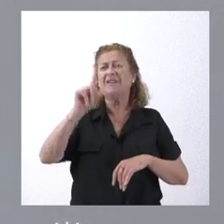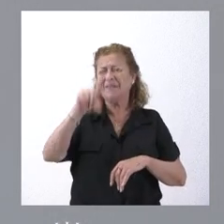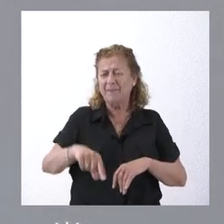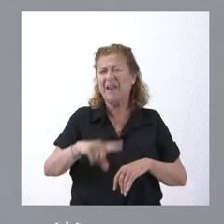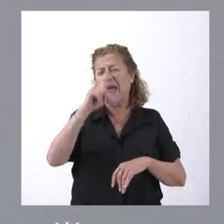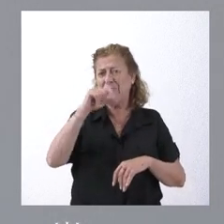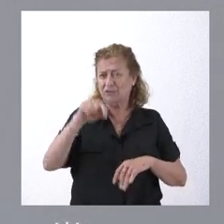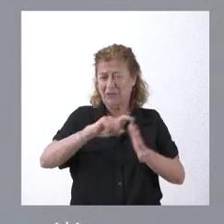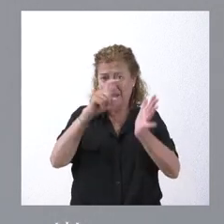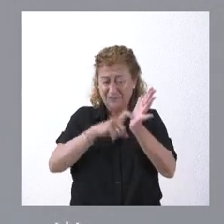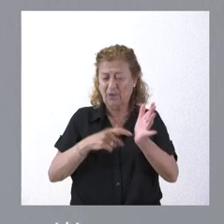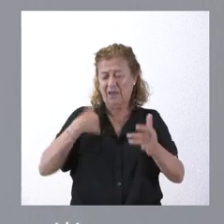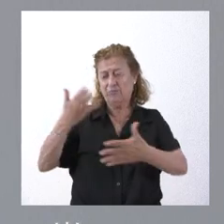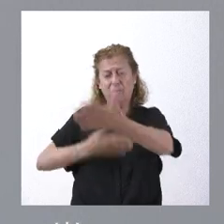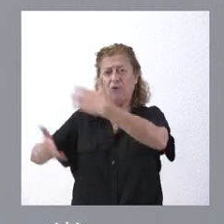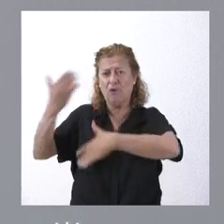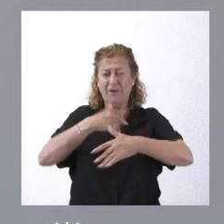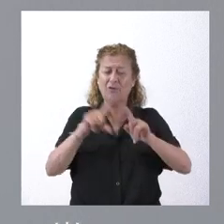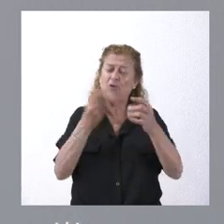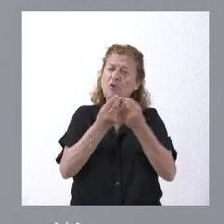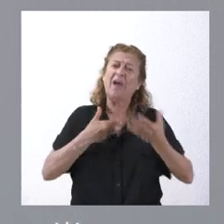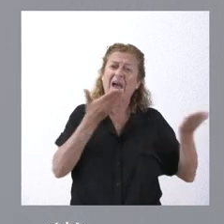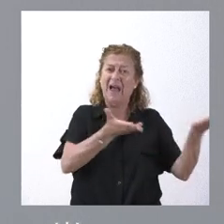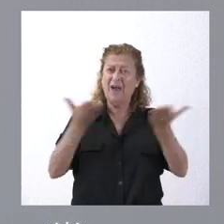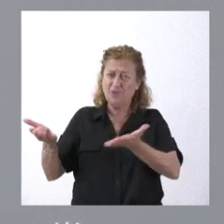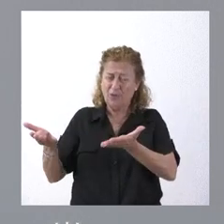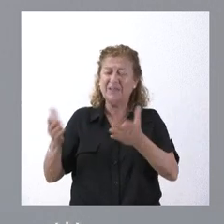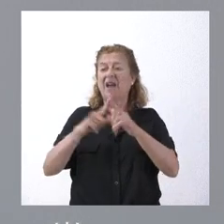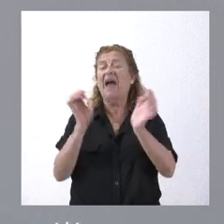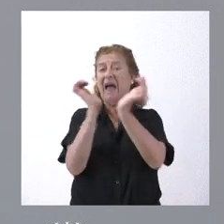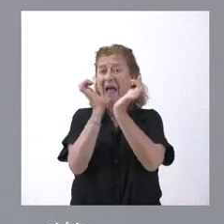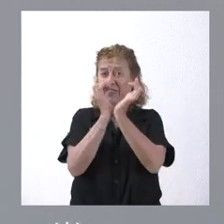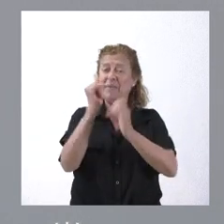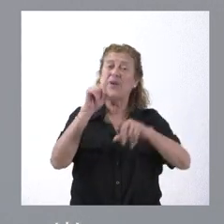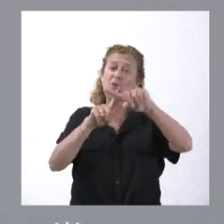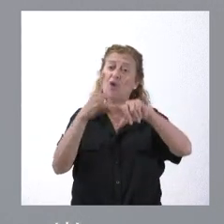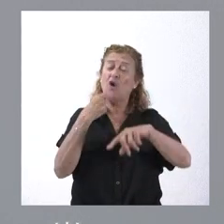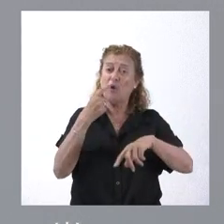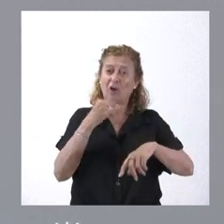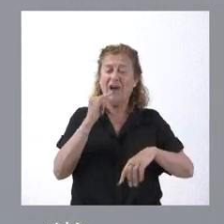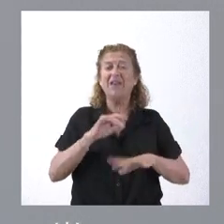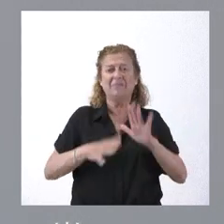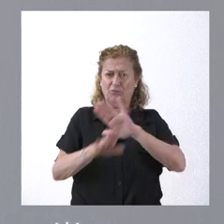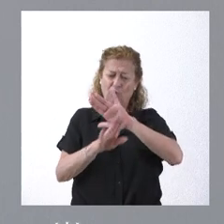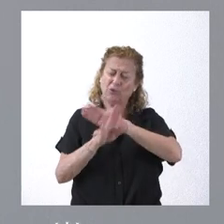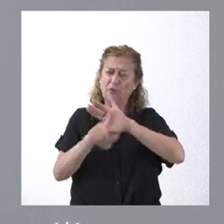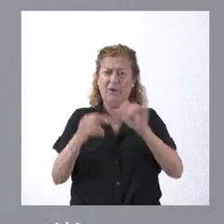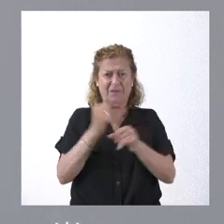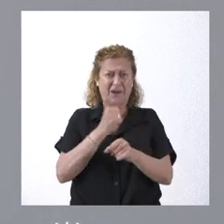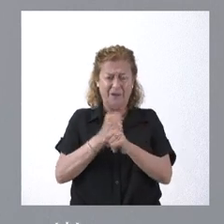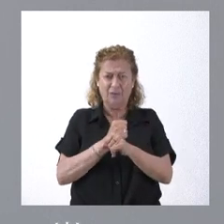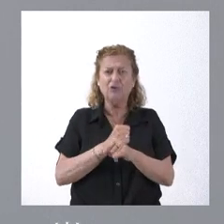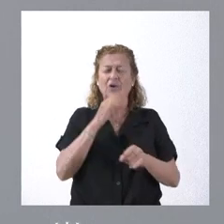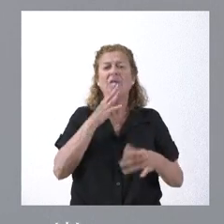esta legislatura se ha venido colaborando mediante ayudas tanto ACEN como a Cruz Roja, y se da continuidad a estas tareas. Son importantes